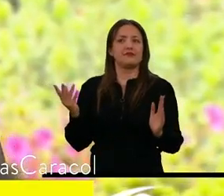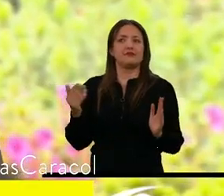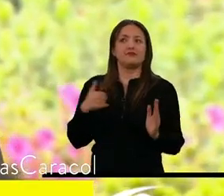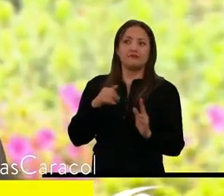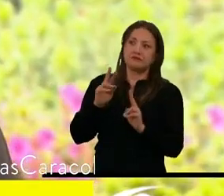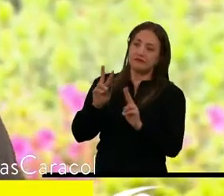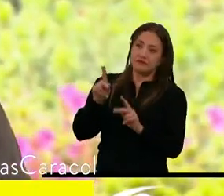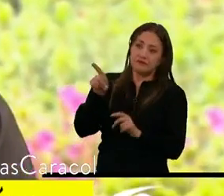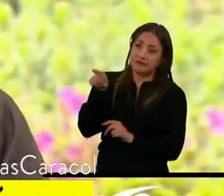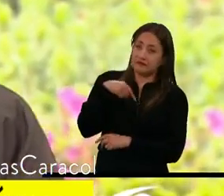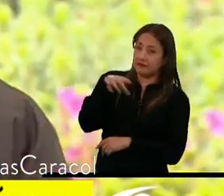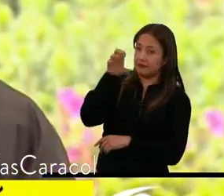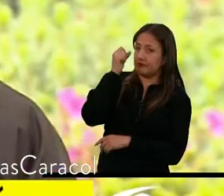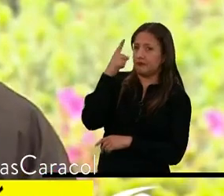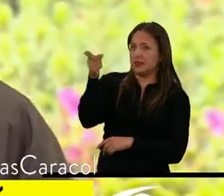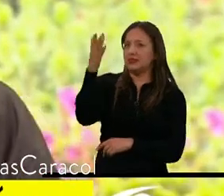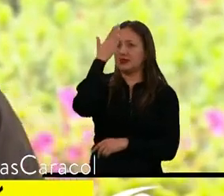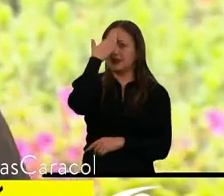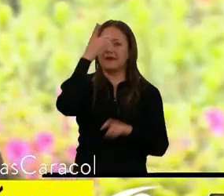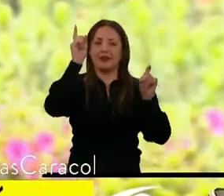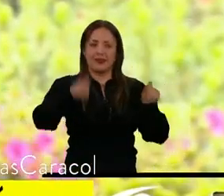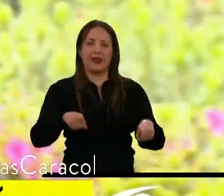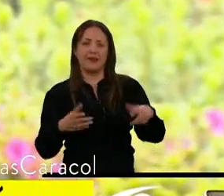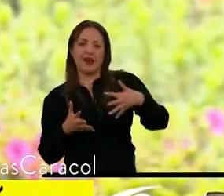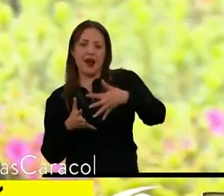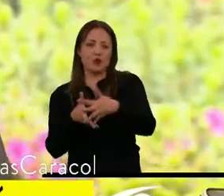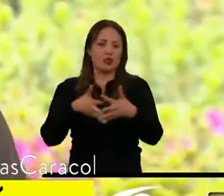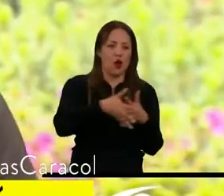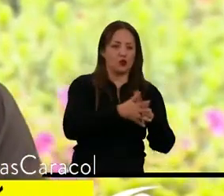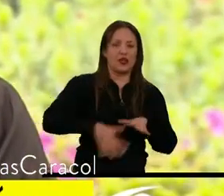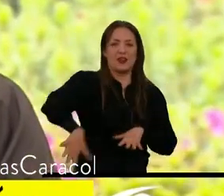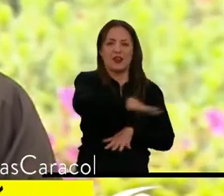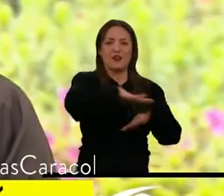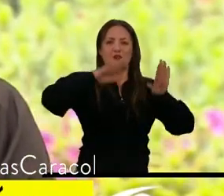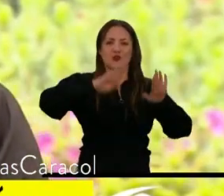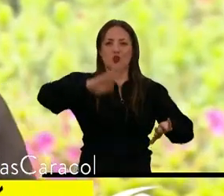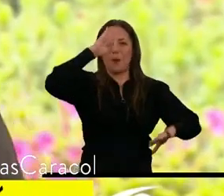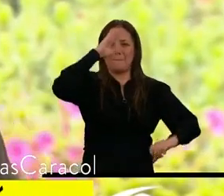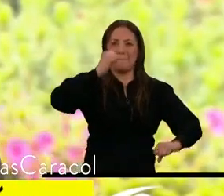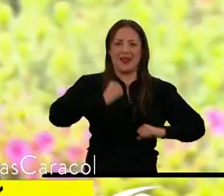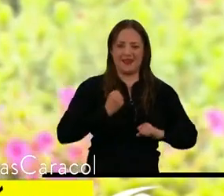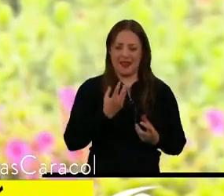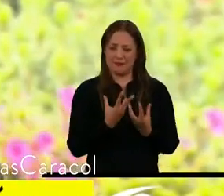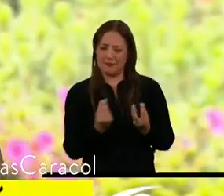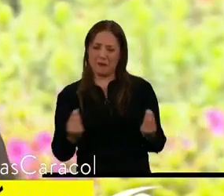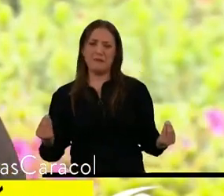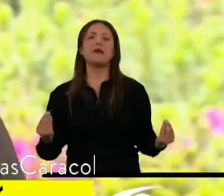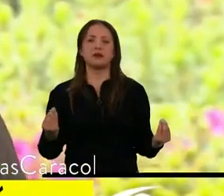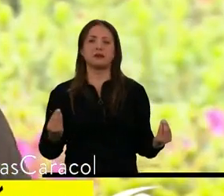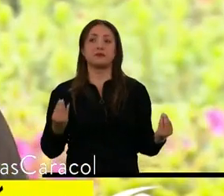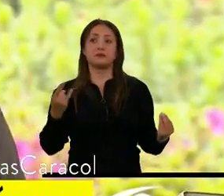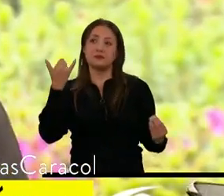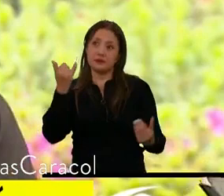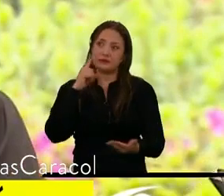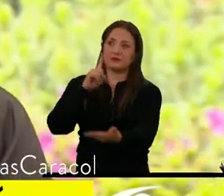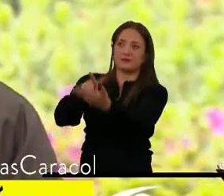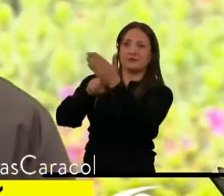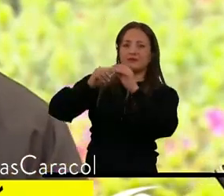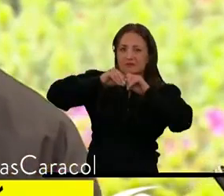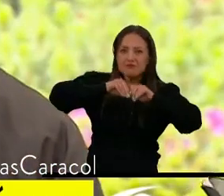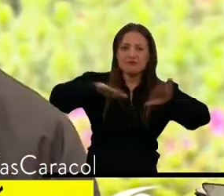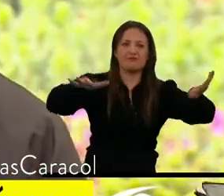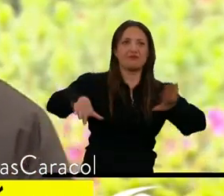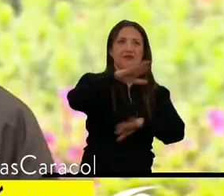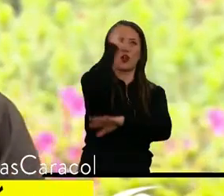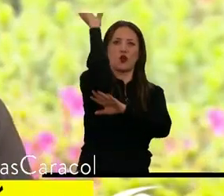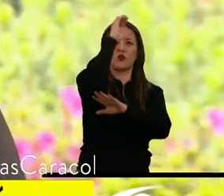entender el presidente sabe que hay que hacer un ajuste en las fuerzas militares y el mensaje que hoy le envía al país, pero especialmente a